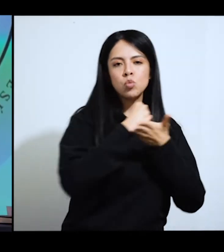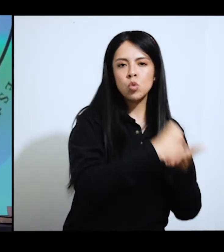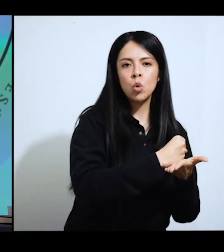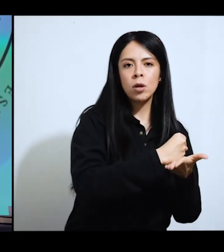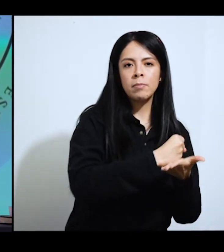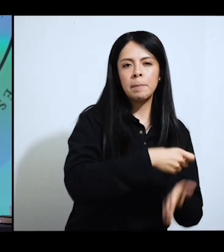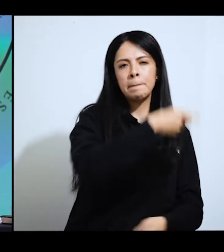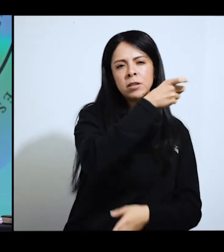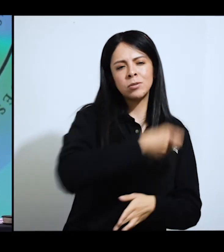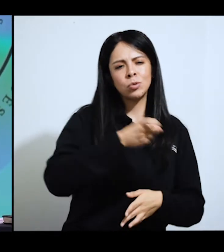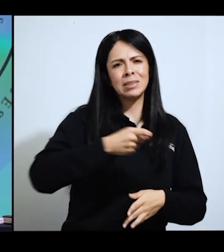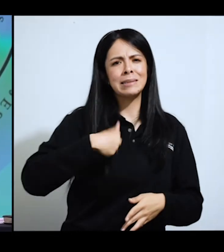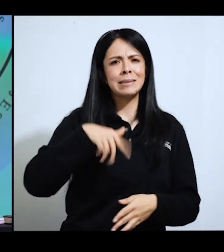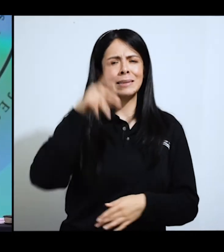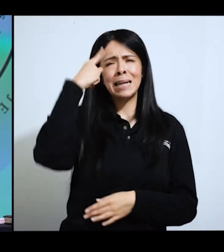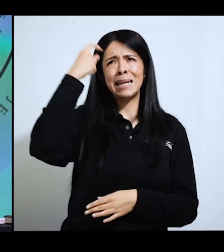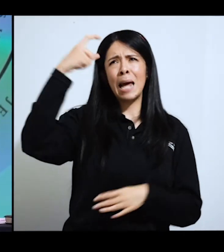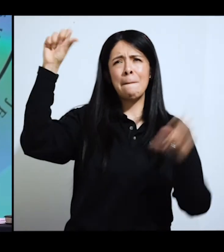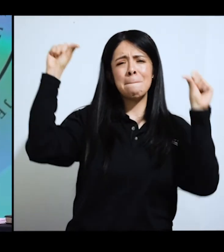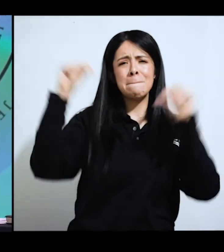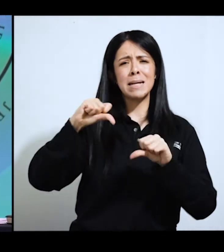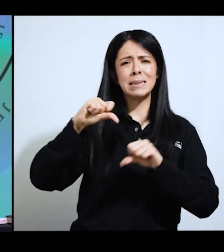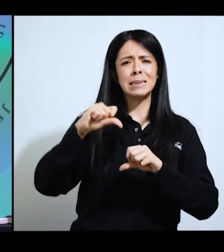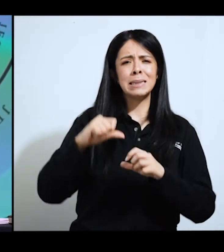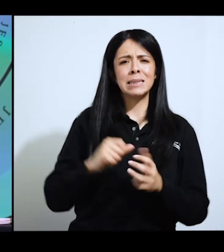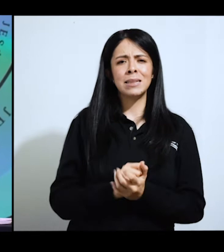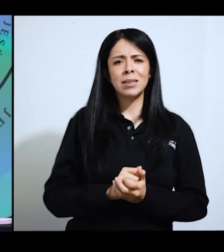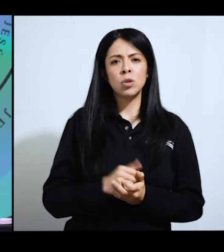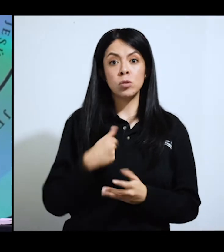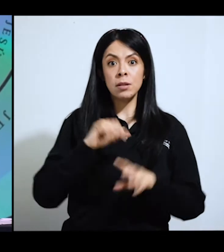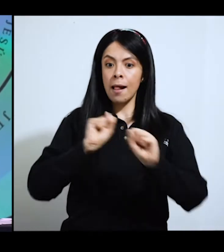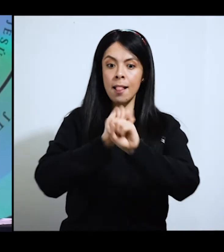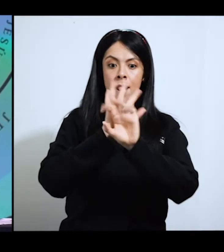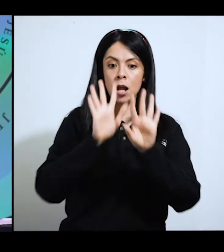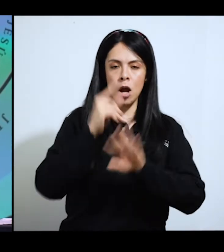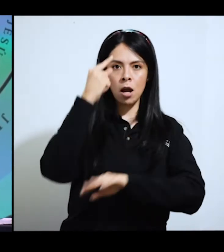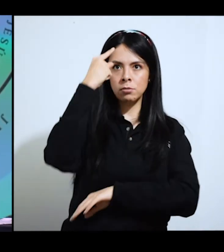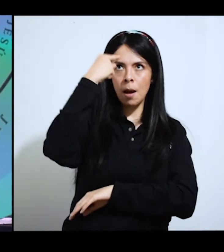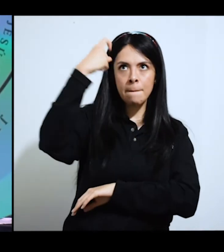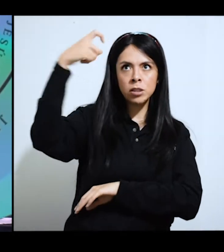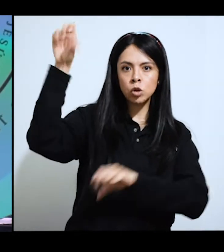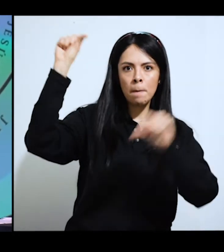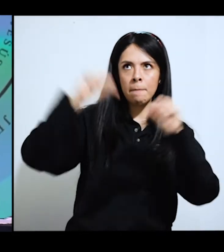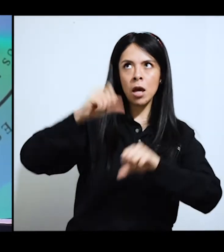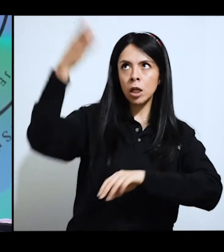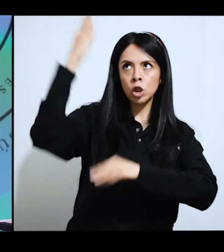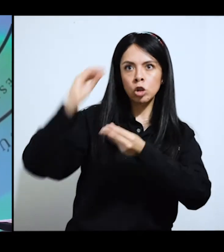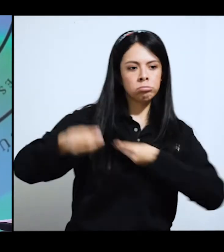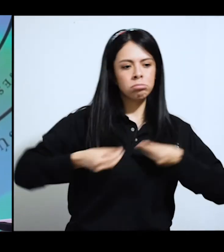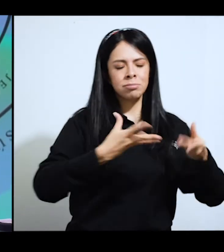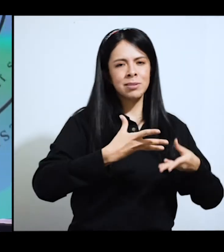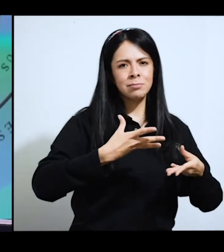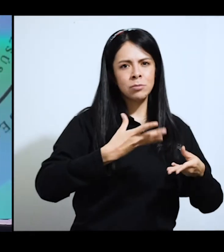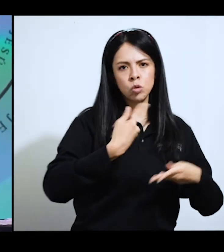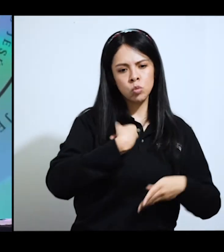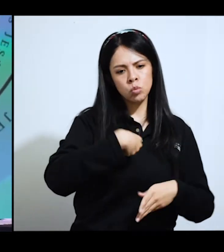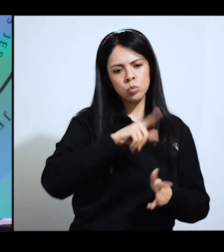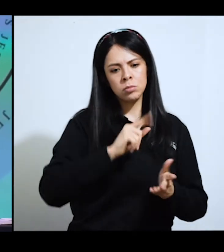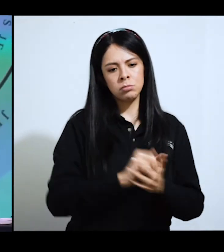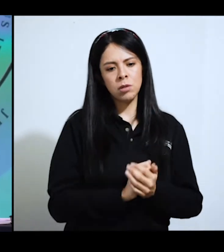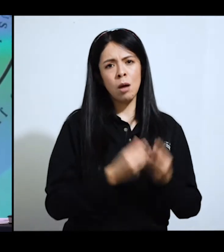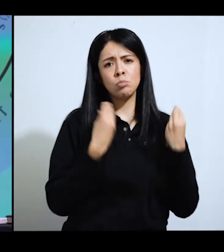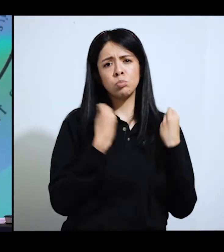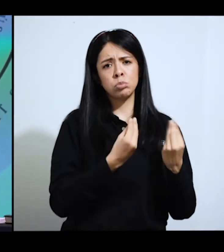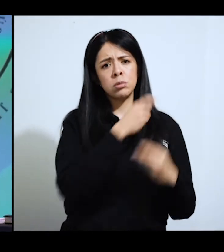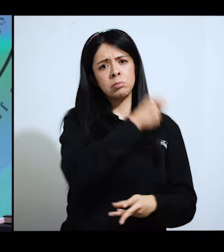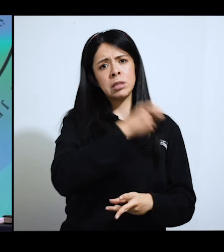pesadillas. Y quiero que quede claro, las pesadillas no vienen de Dios. Pero muchos tienen pesadillas por las películas